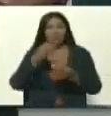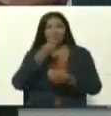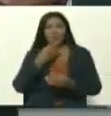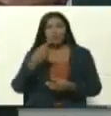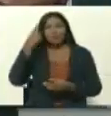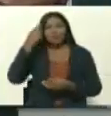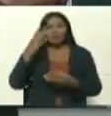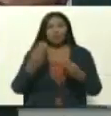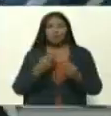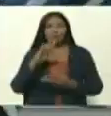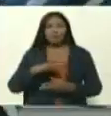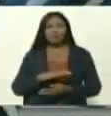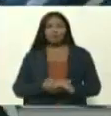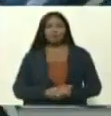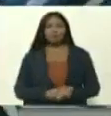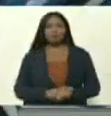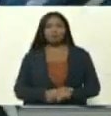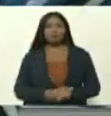lo esperamos.